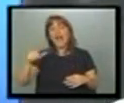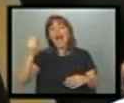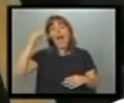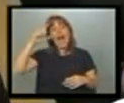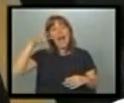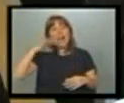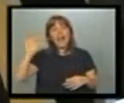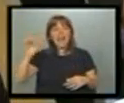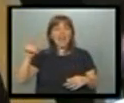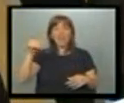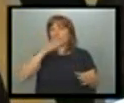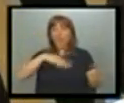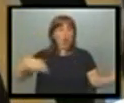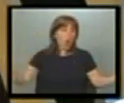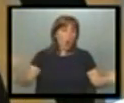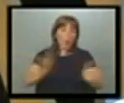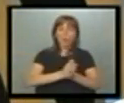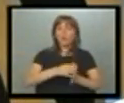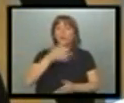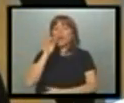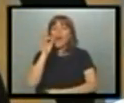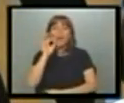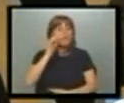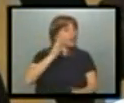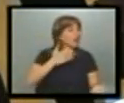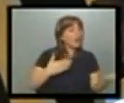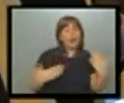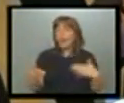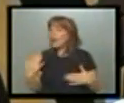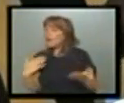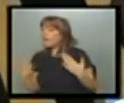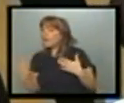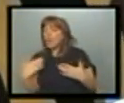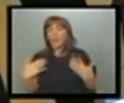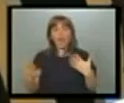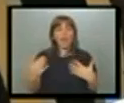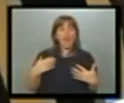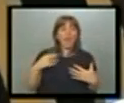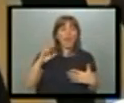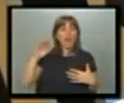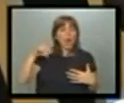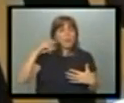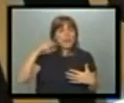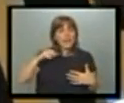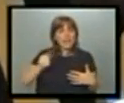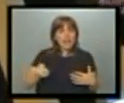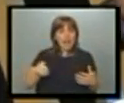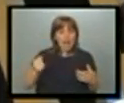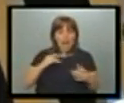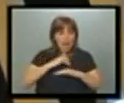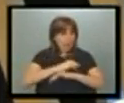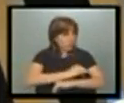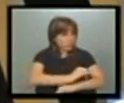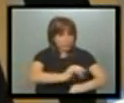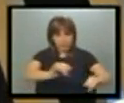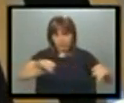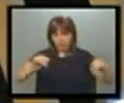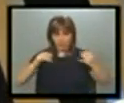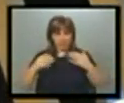todos ustedes en su casa, estamos todos juntos tomando un café. A ver, Romina nos dio un bombardeo de